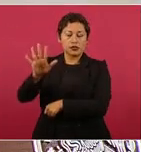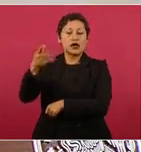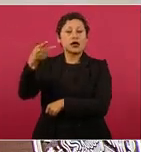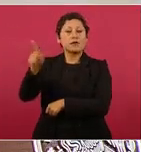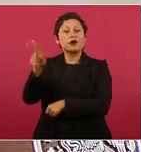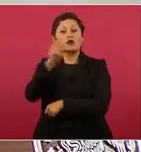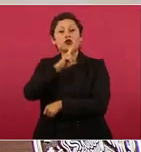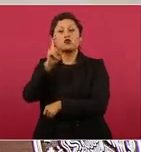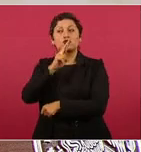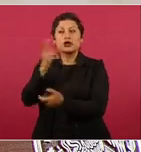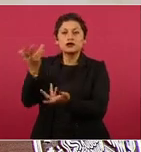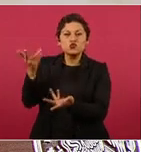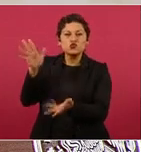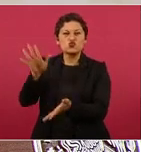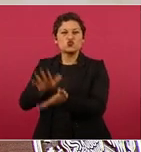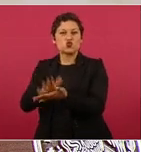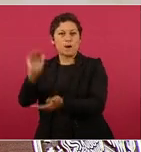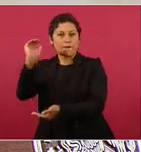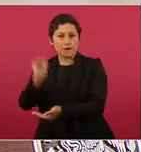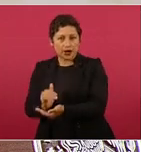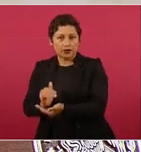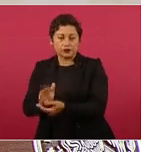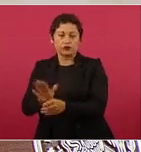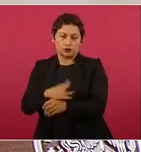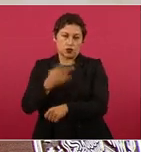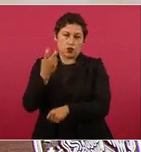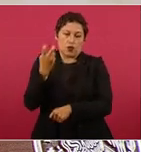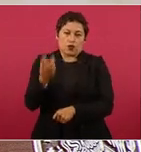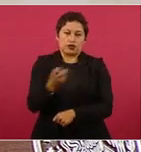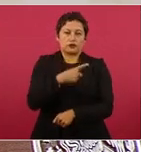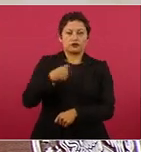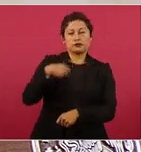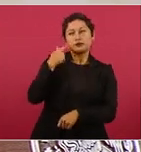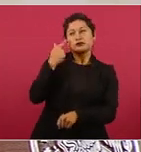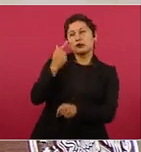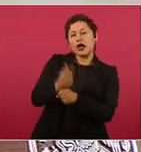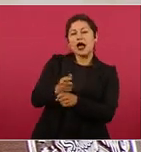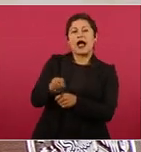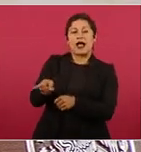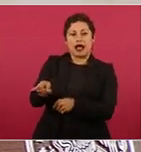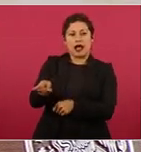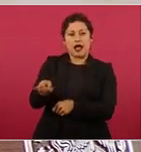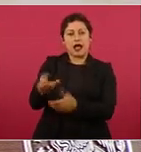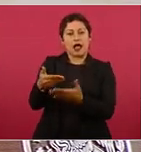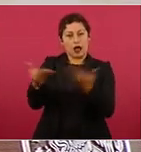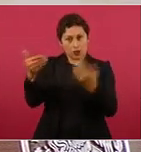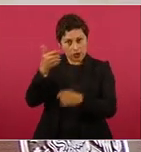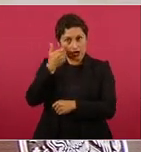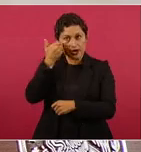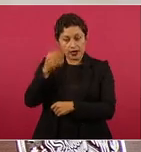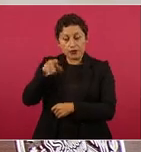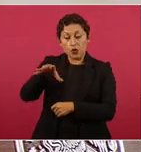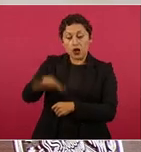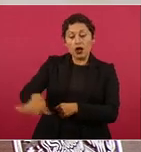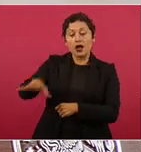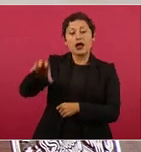Por eso esta planta de liquefacción en Altamira, nosotros tenemos ahí